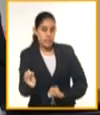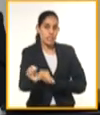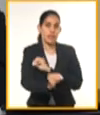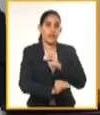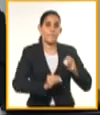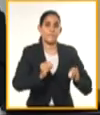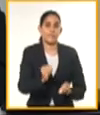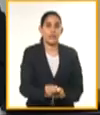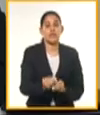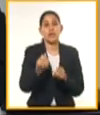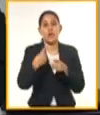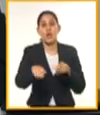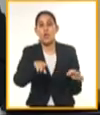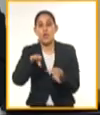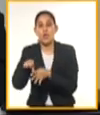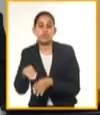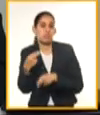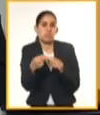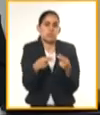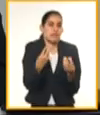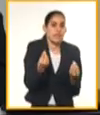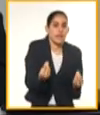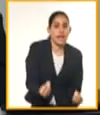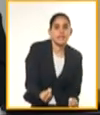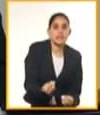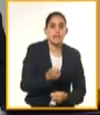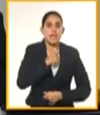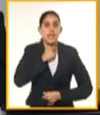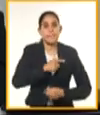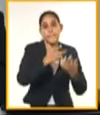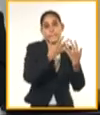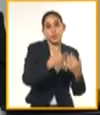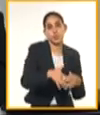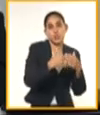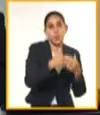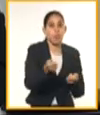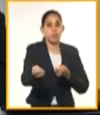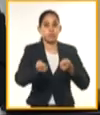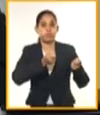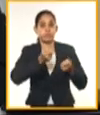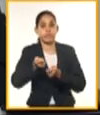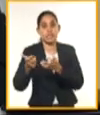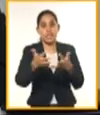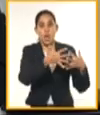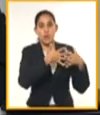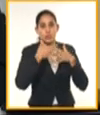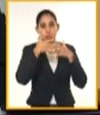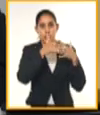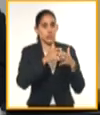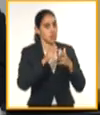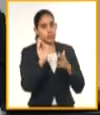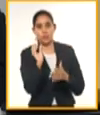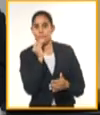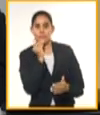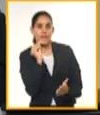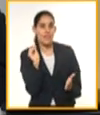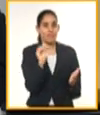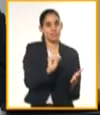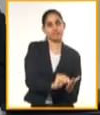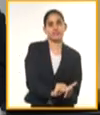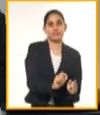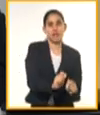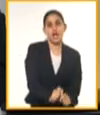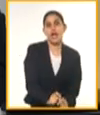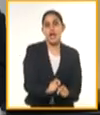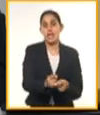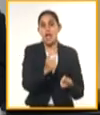que hacer es construir sus plantas de automóviles y otras cosas en Estados Unidos, en cuyo caso no tendrán aranceles, añadió Trump a sus